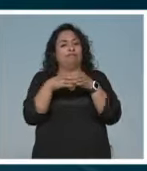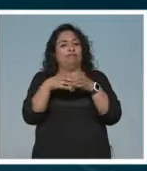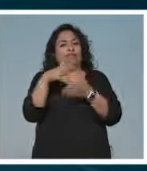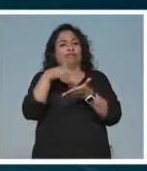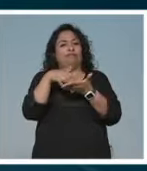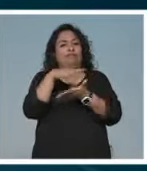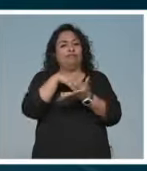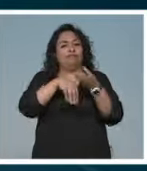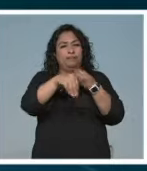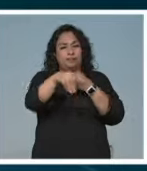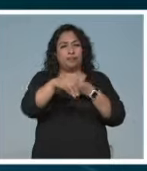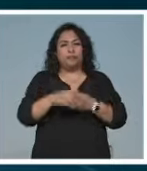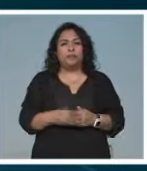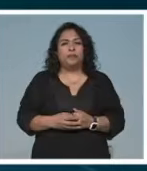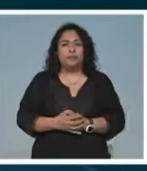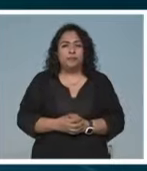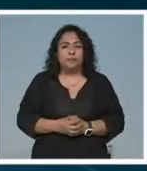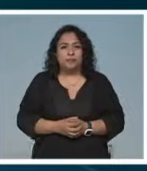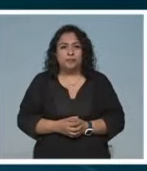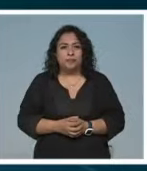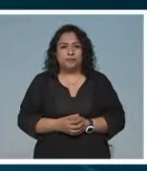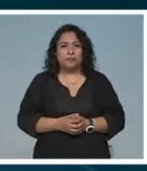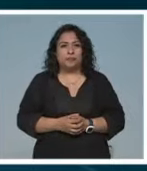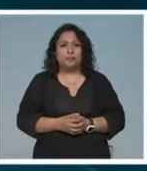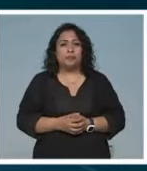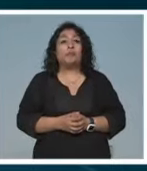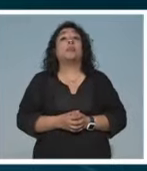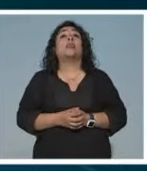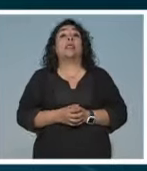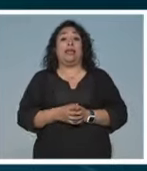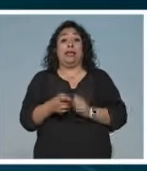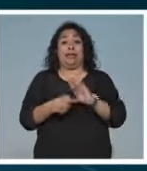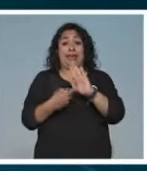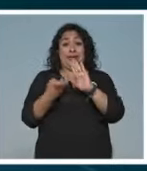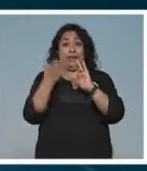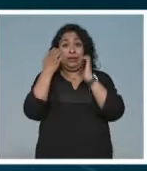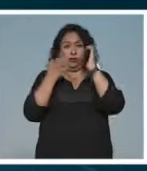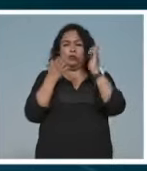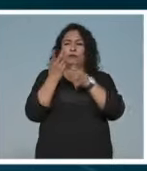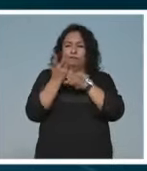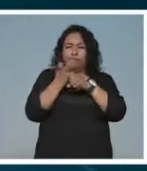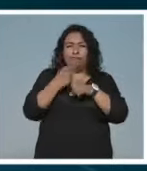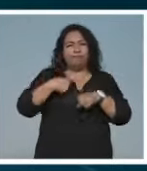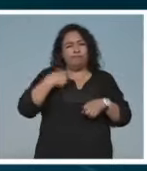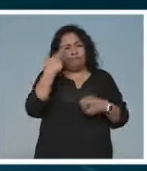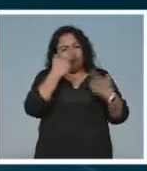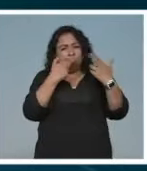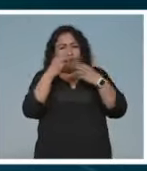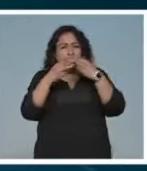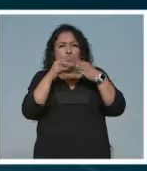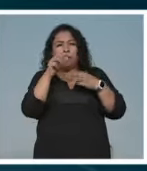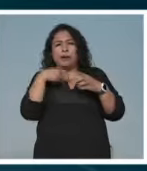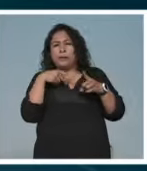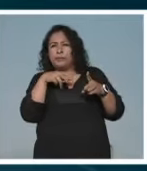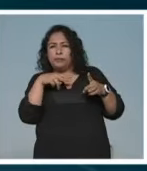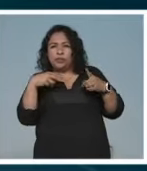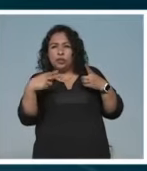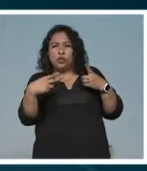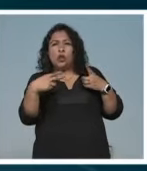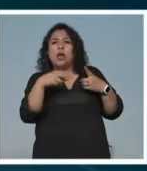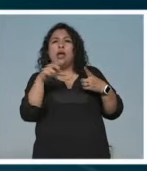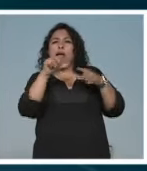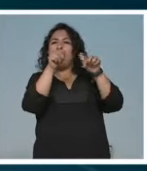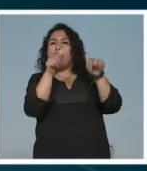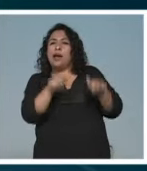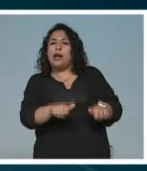Nos leemos en otros. Esta muestra nos invita a revisar el mundo desde la perspectiva del